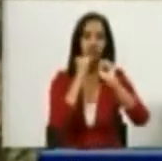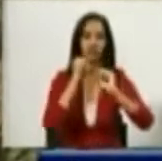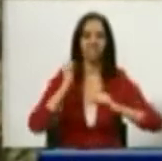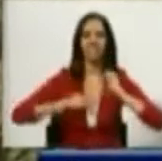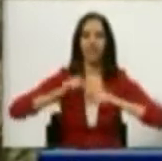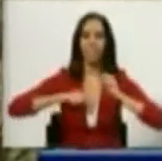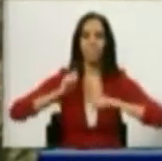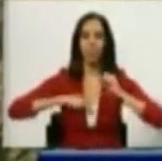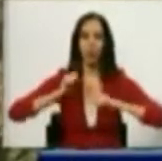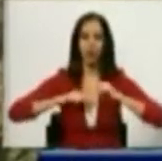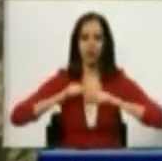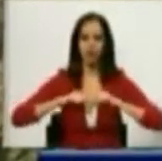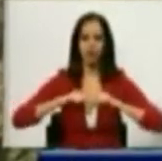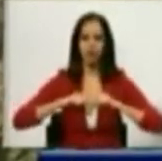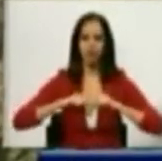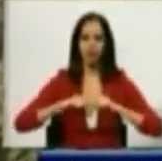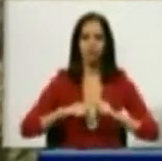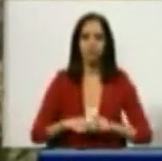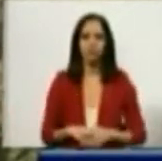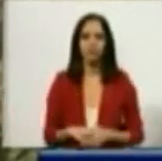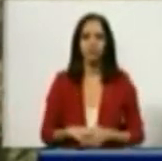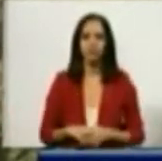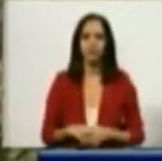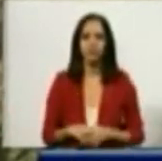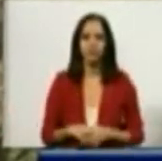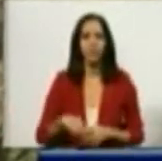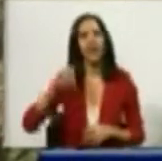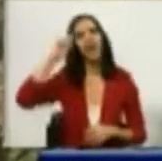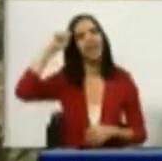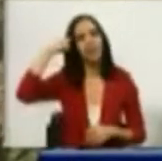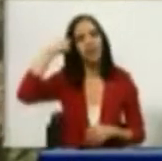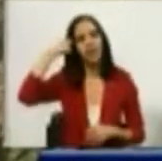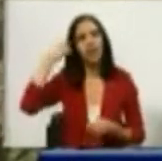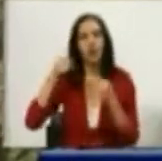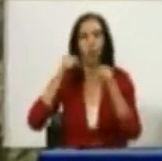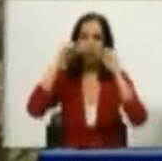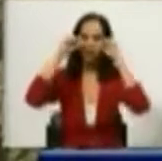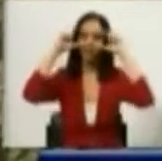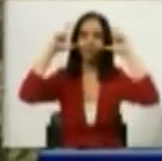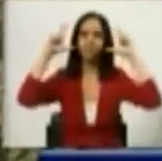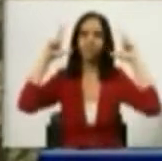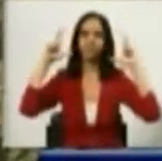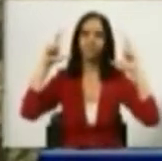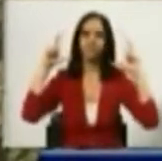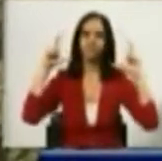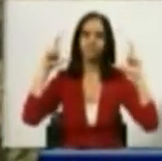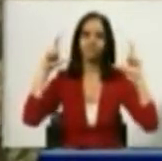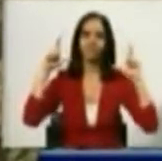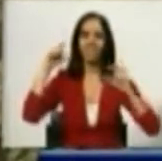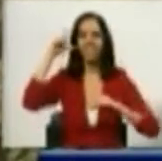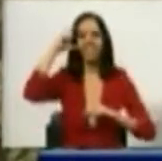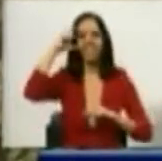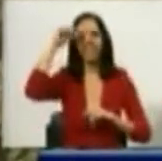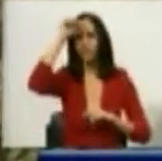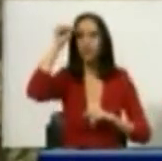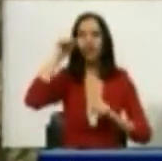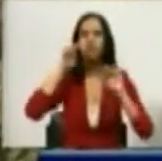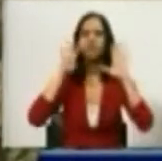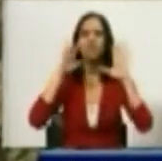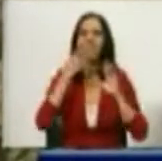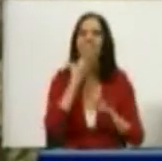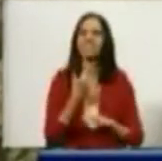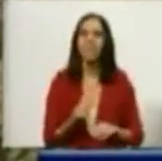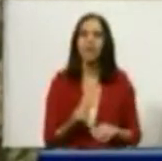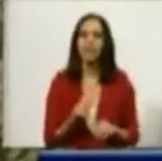mayor para recordar cómo nos vamos a levantar nosotros el día domingo nueve de